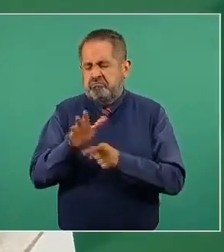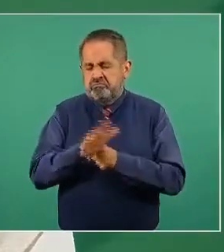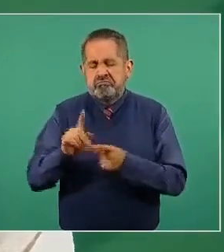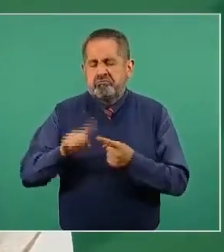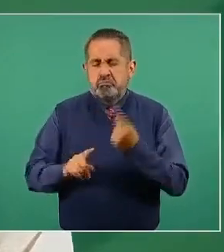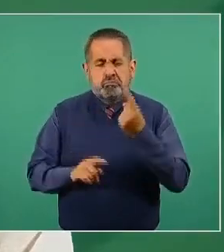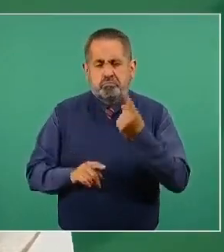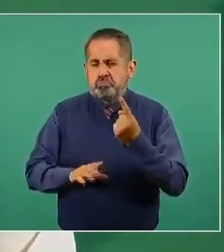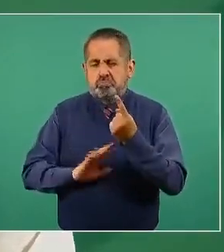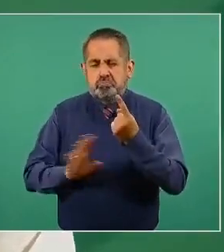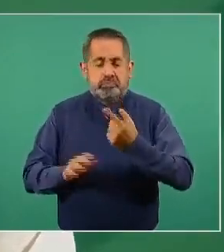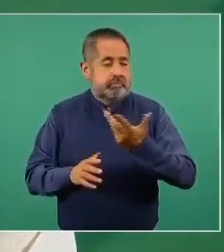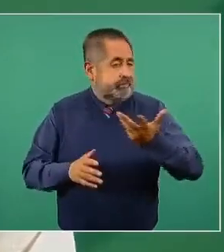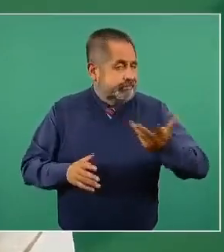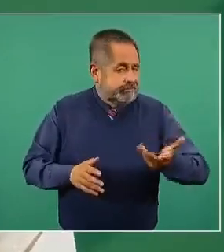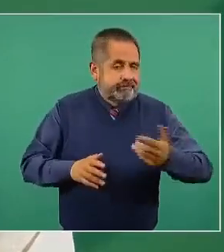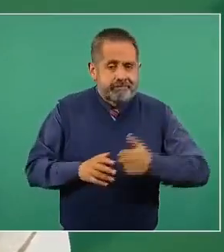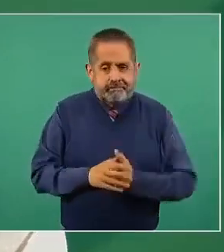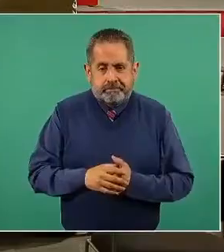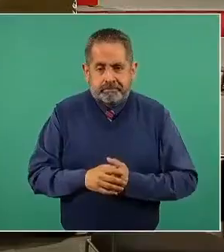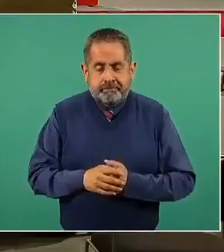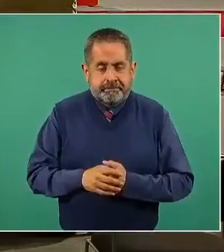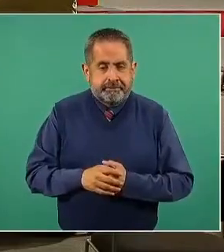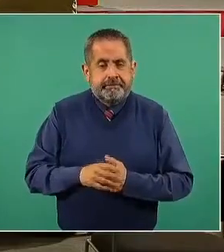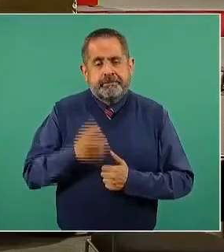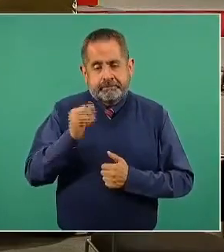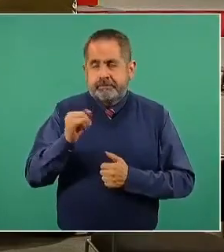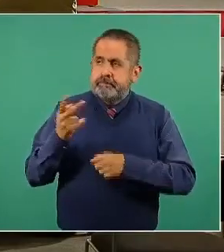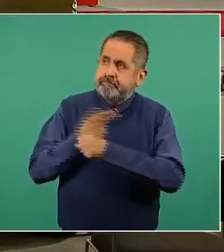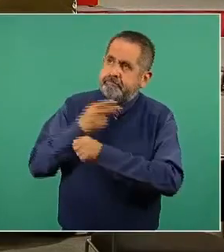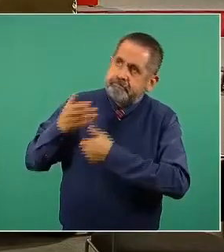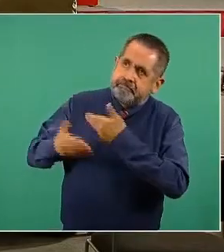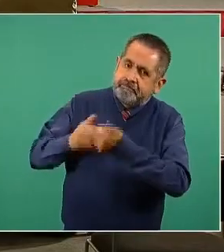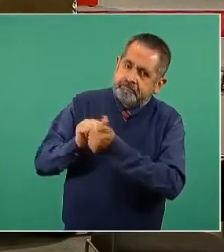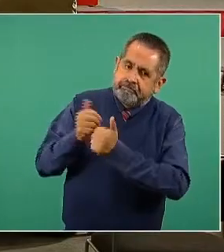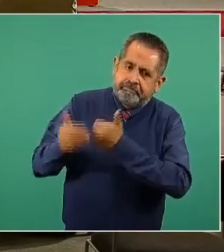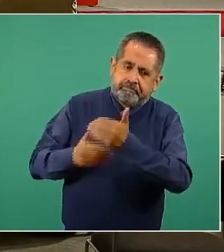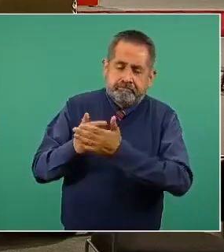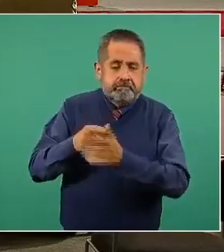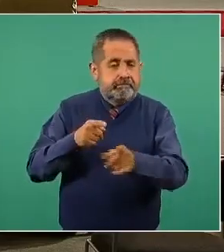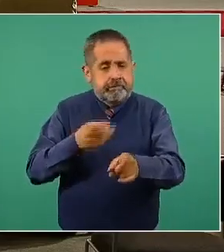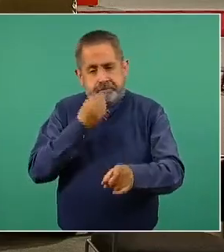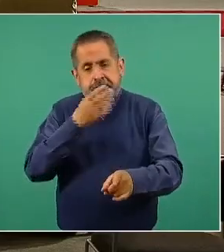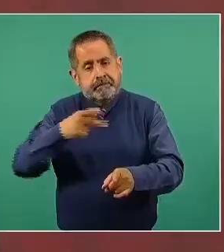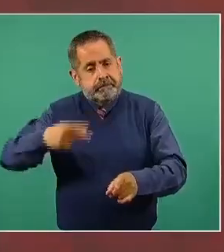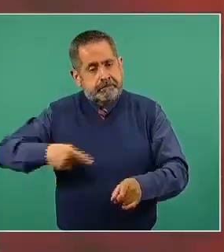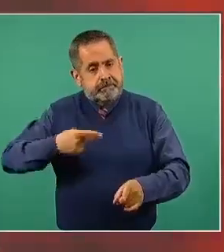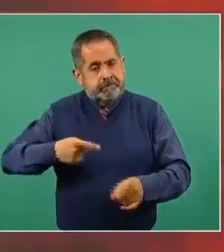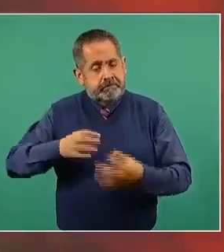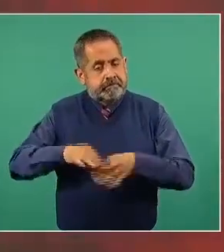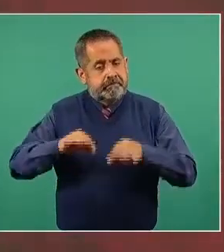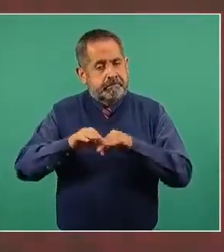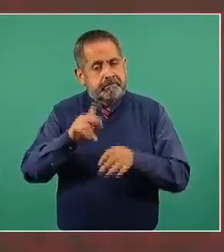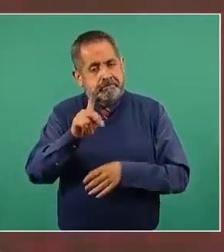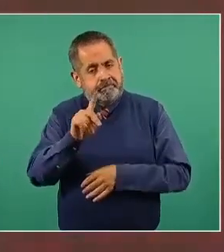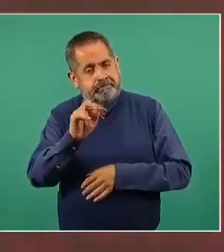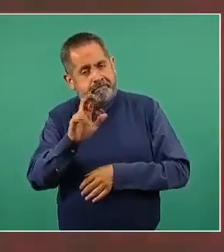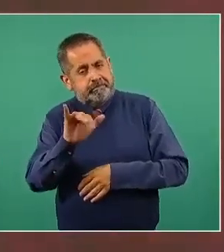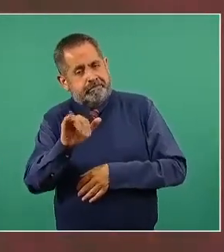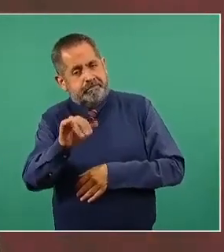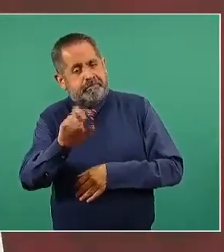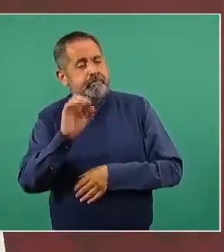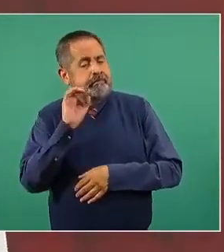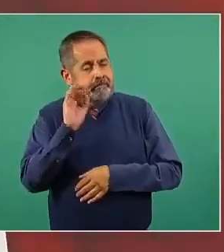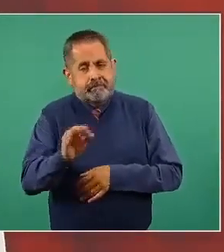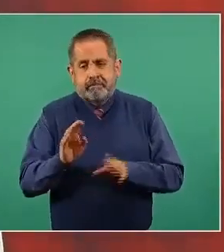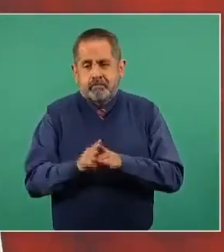dosis. Entonces, esto es lo que ha estado ocurriendo. Me parece muy importante la pregunta que usted hace, Patricia, sobre qué